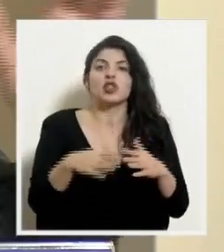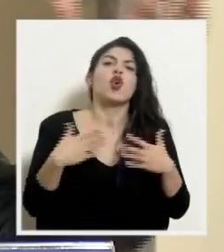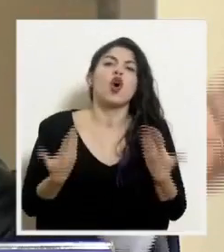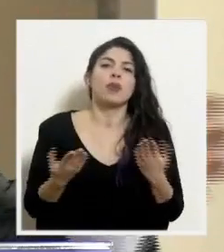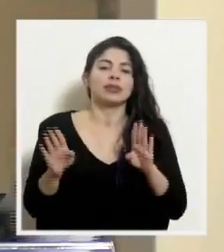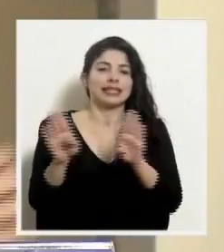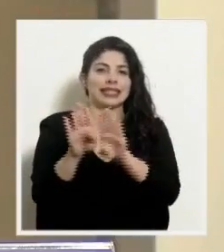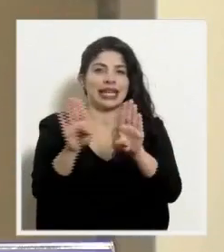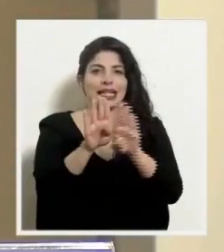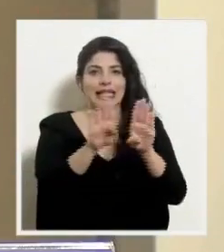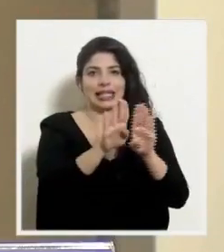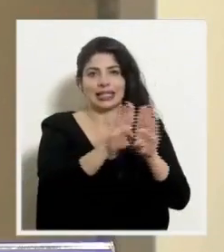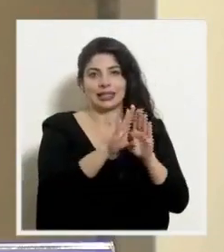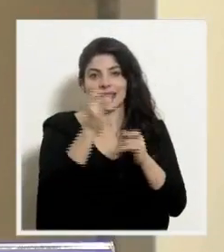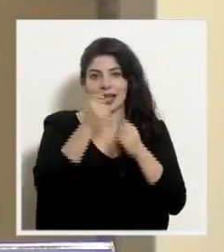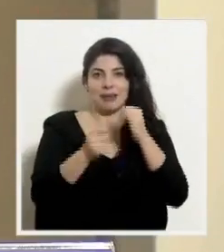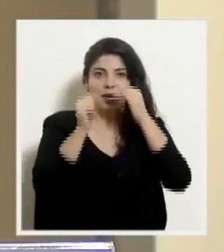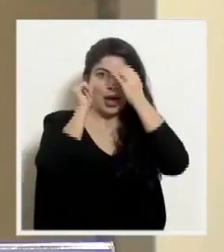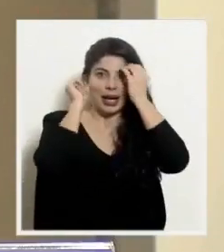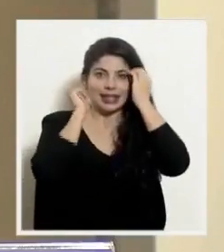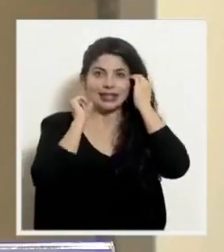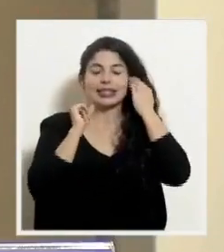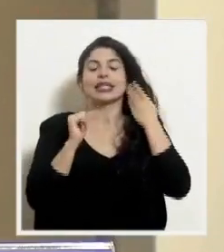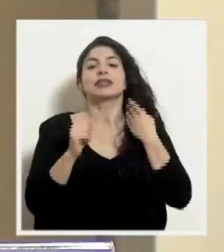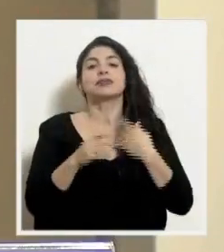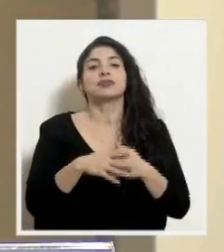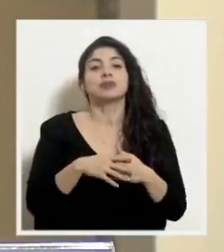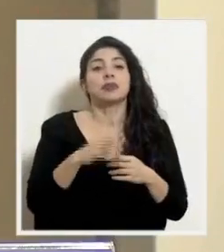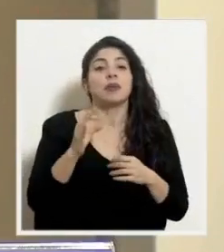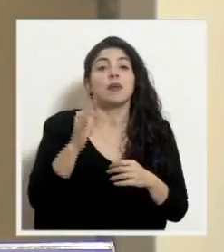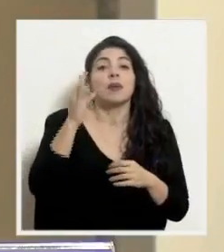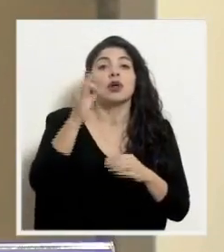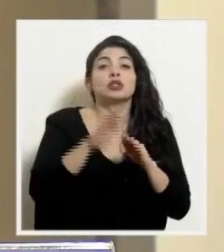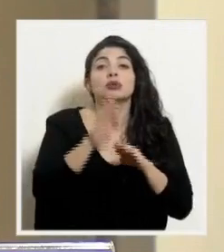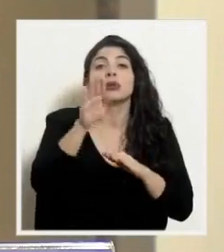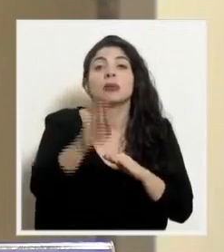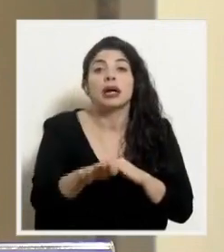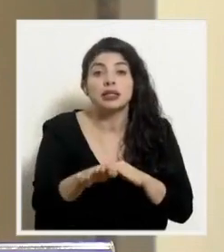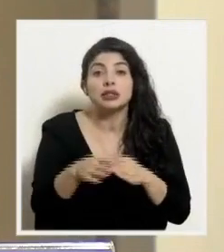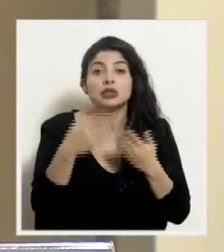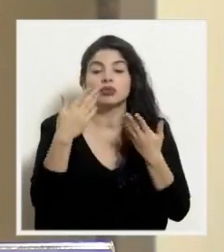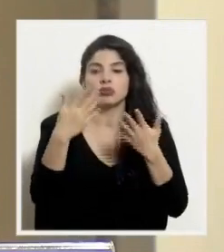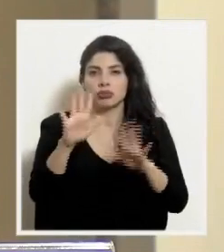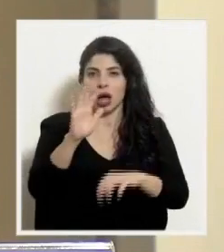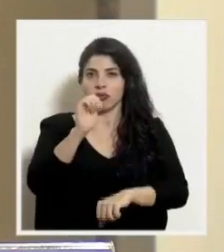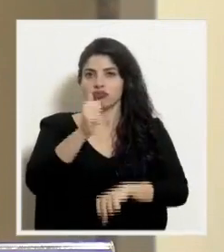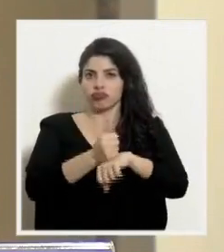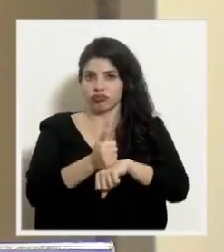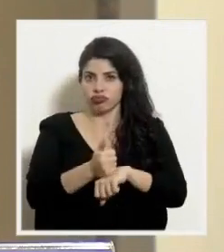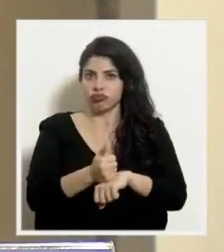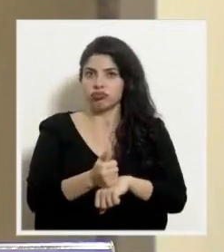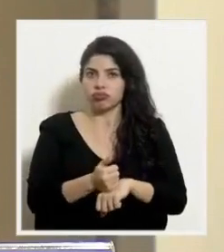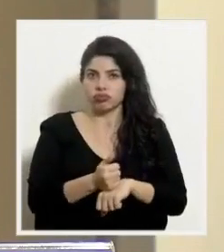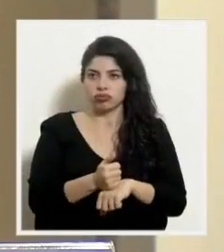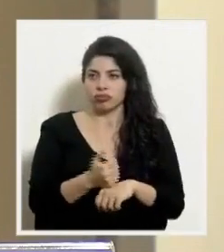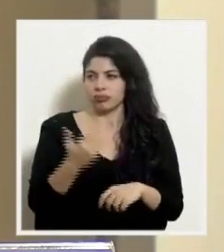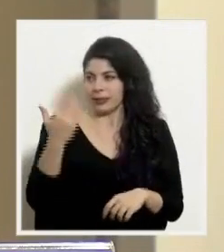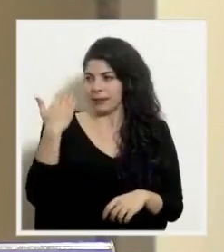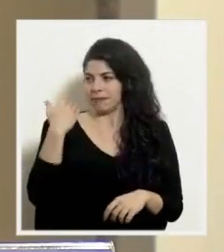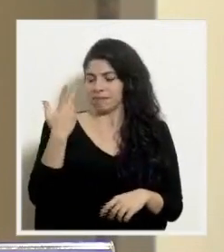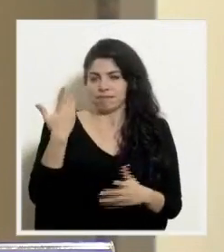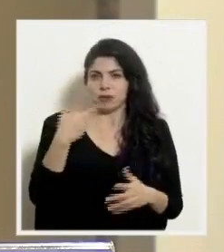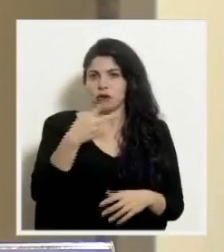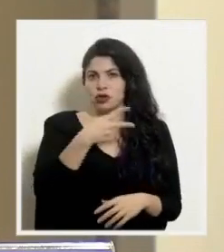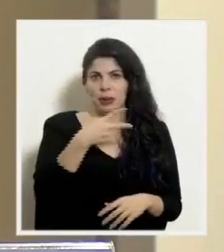que terminaron ayer. El siguiente paso lo habíamos establecido así hace 2